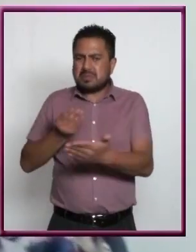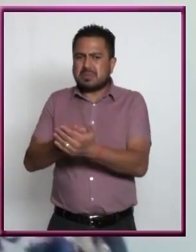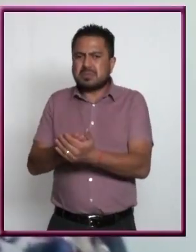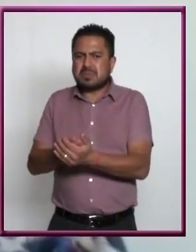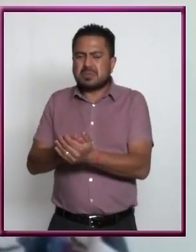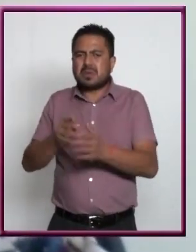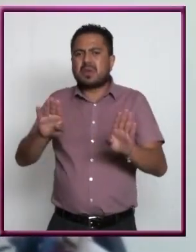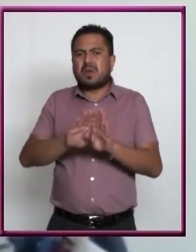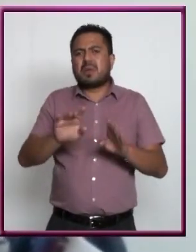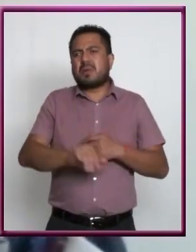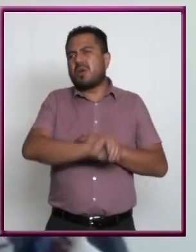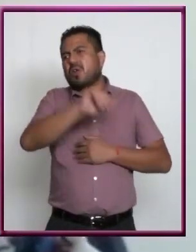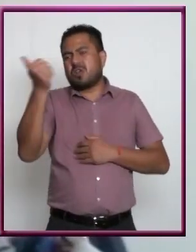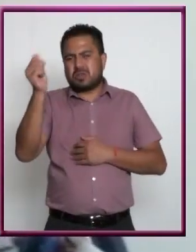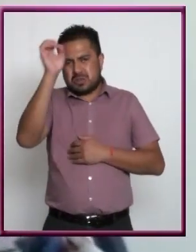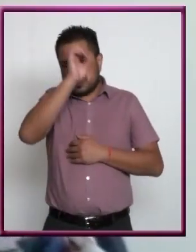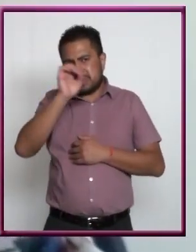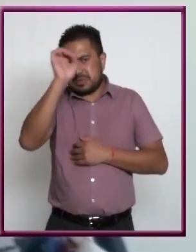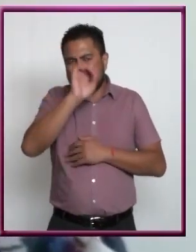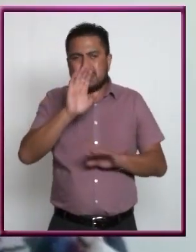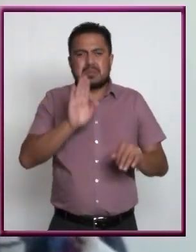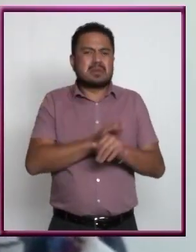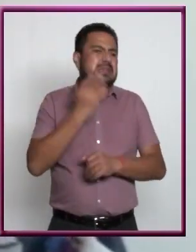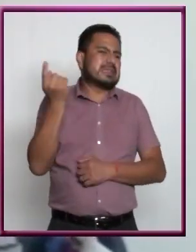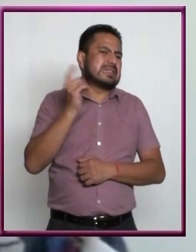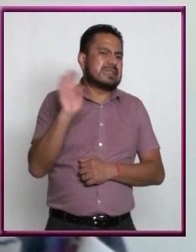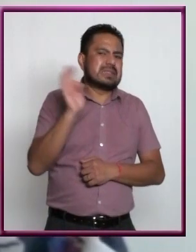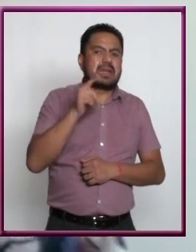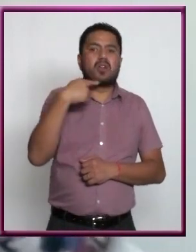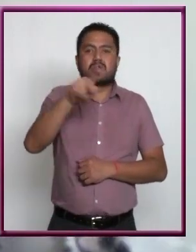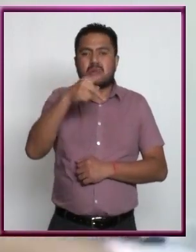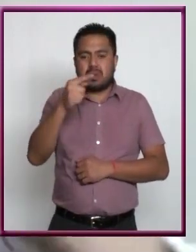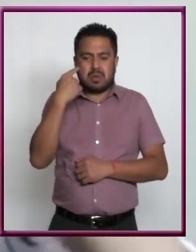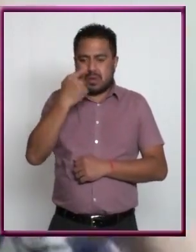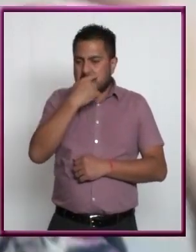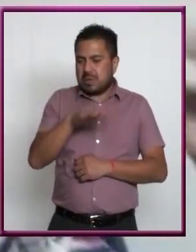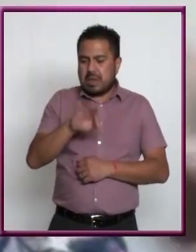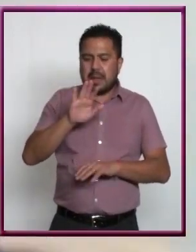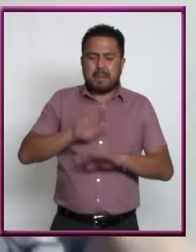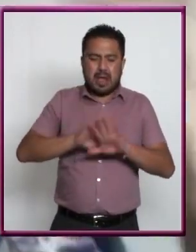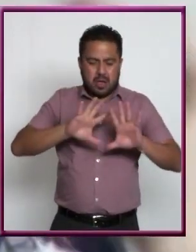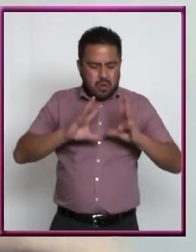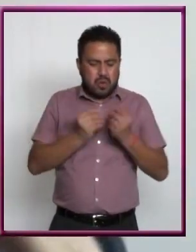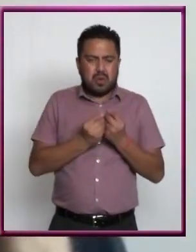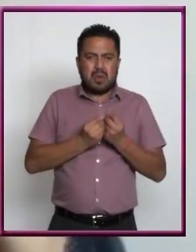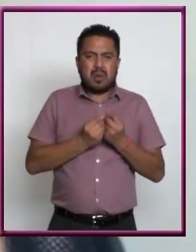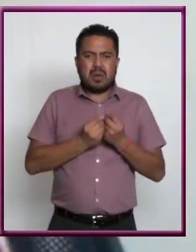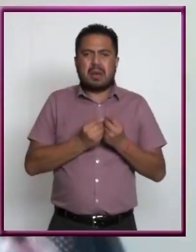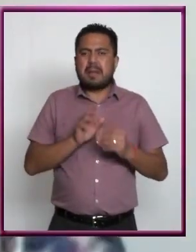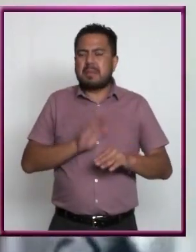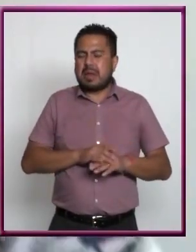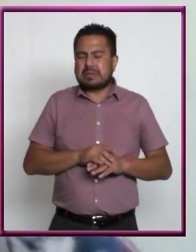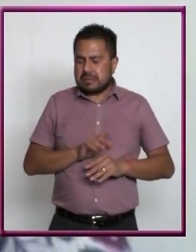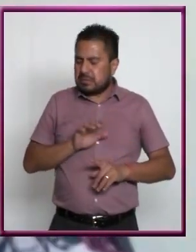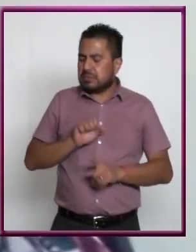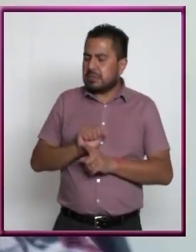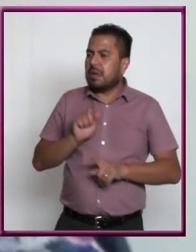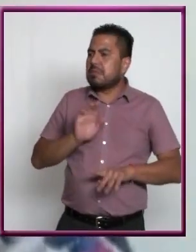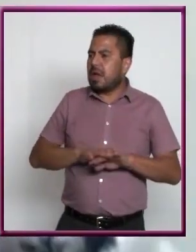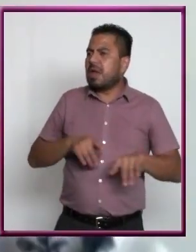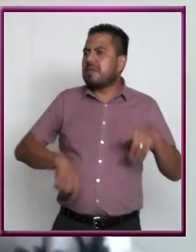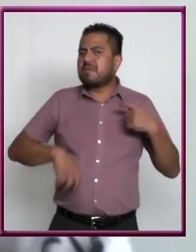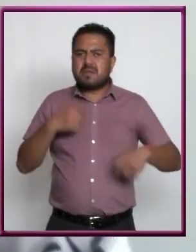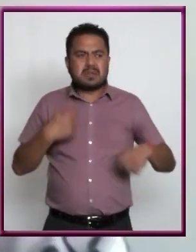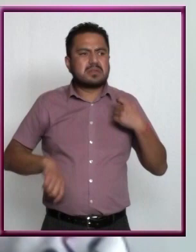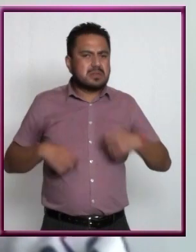otro punto de vista, porque a lo mejor hace que el tuyo se vuelva más completo, más rico, más tolerante, más